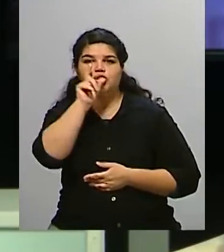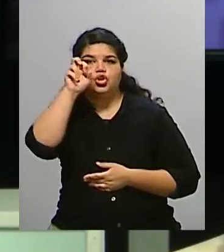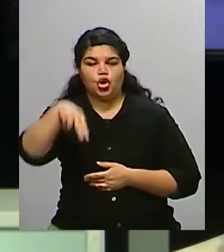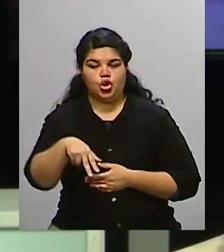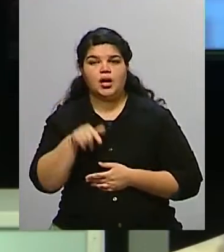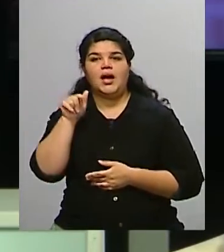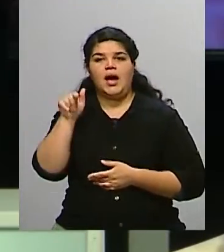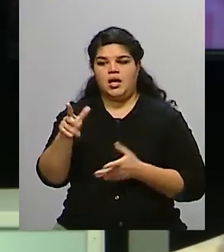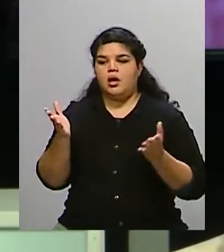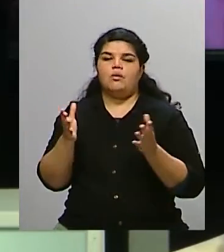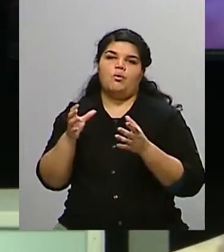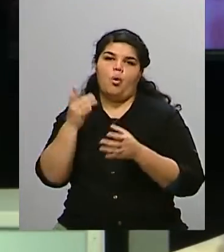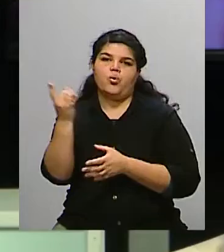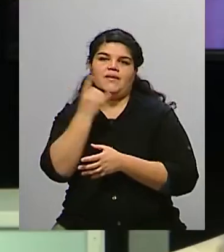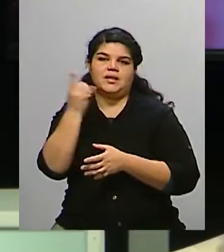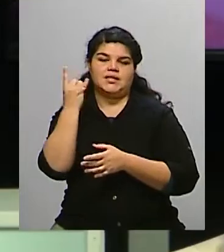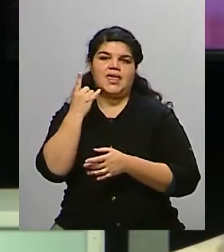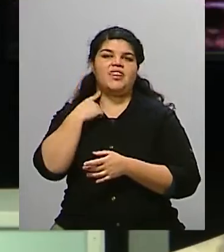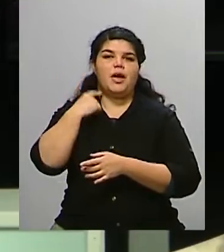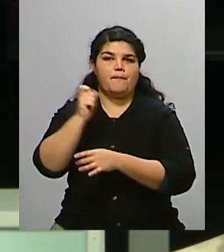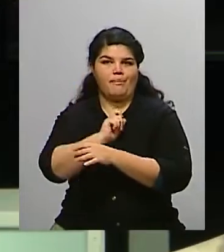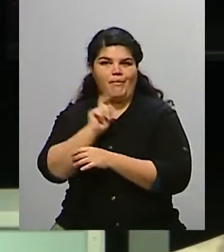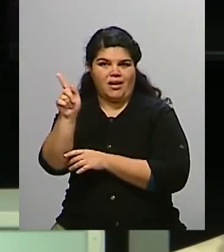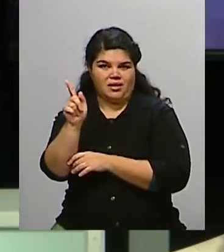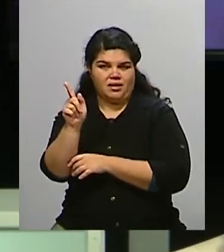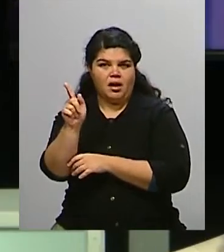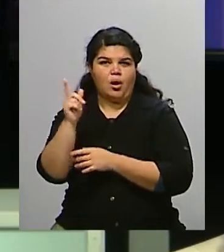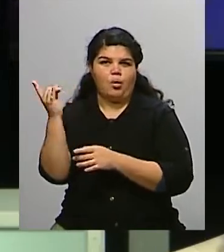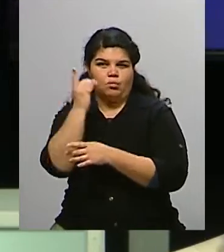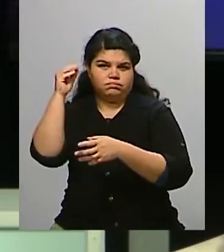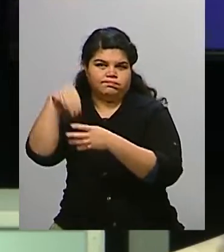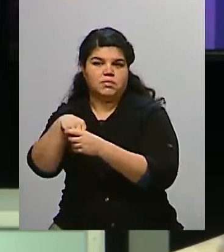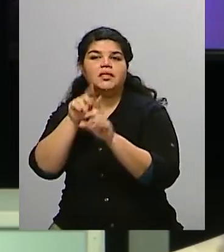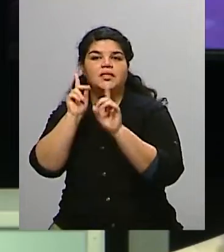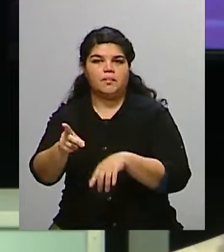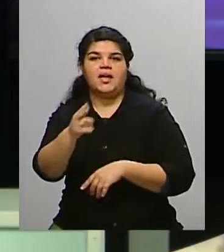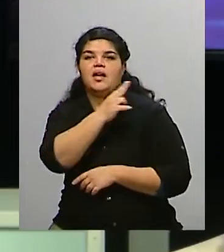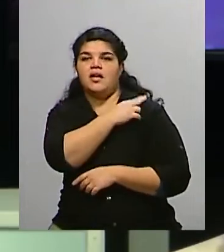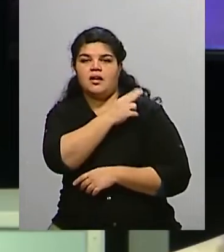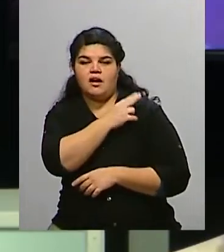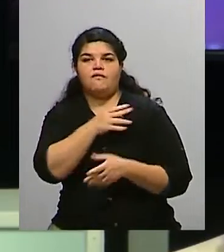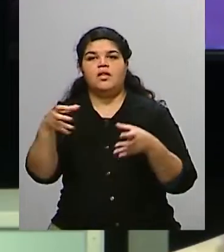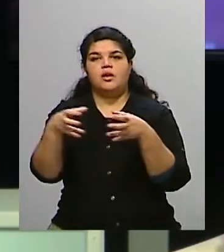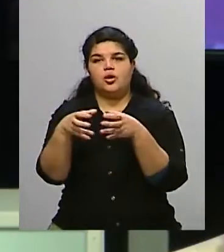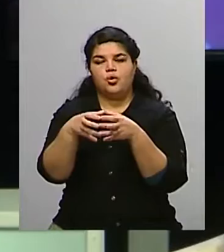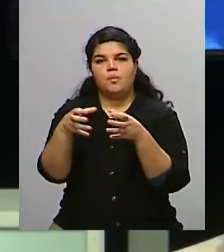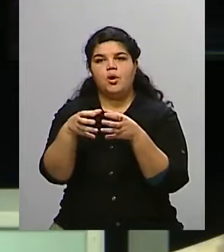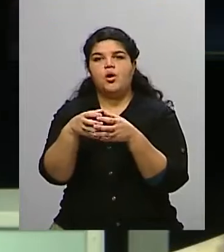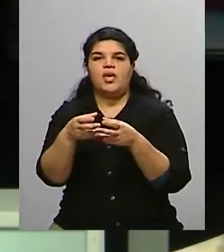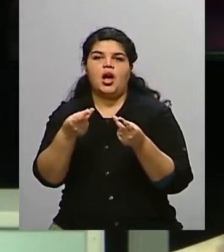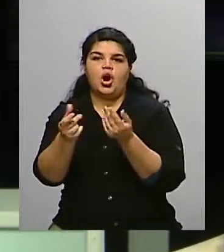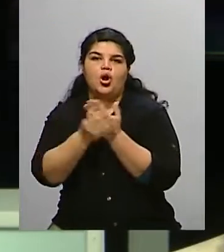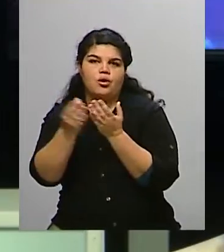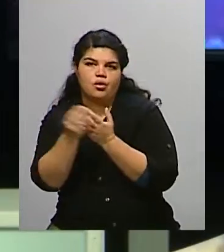Universidad Pompeu Fabra, Barcelona, España, y además se ha desempeñado como jefe del Departamento de Costos, Gerencia de Auditoría y Control de